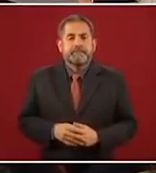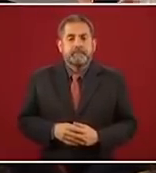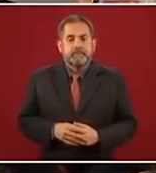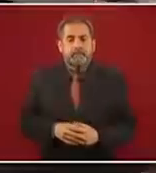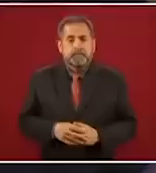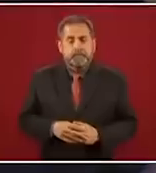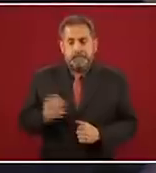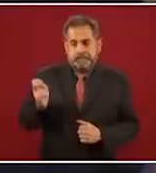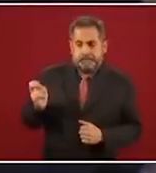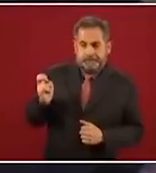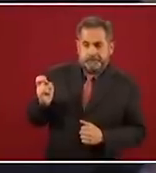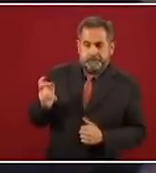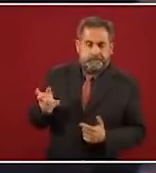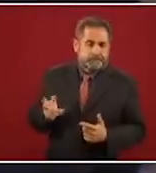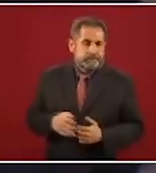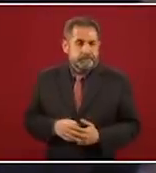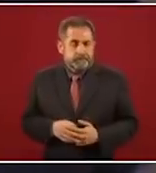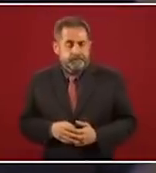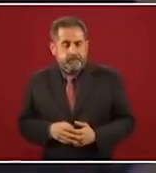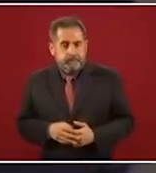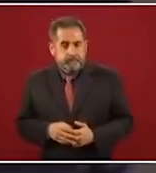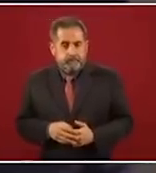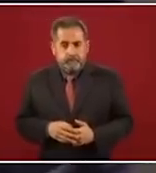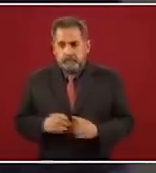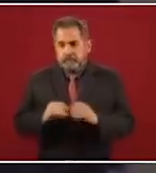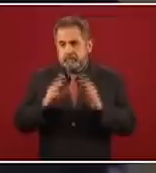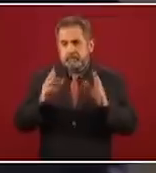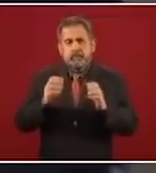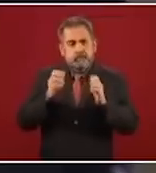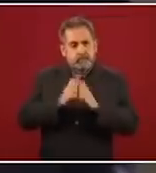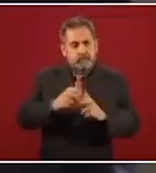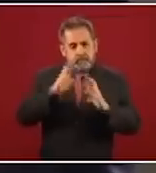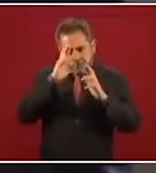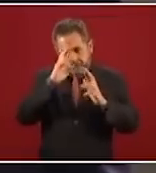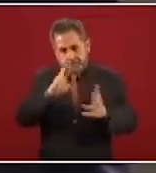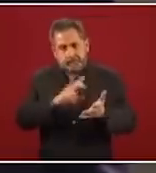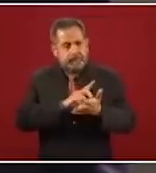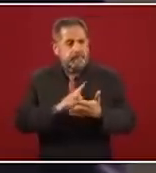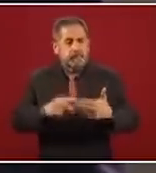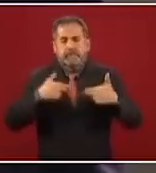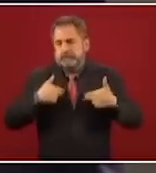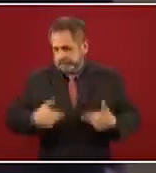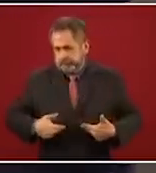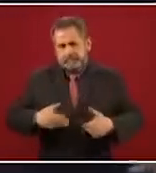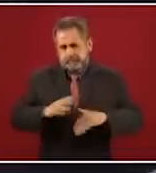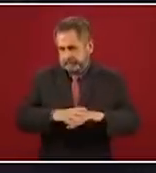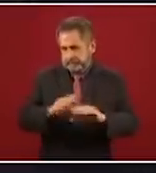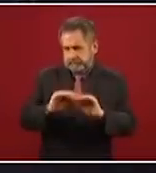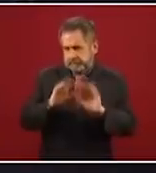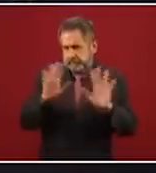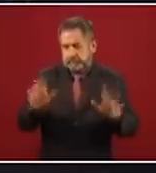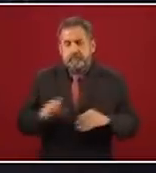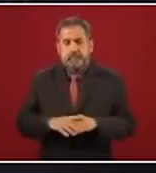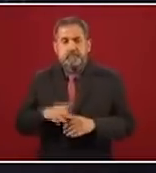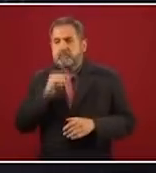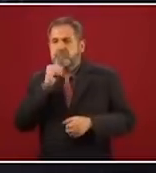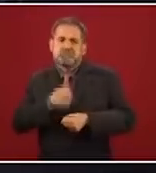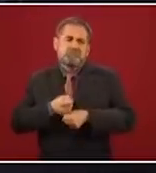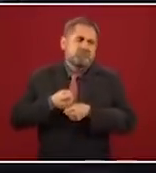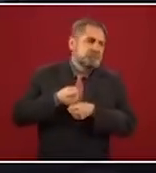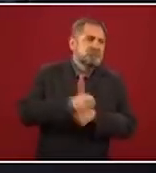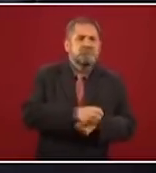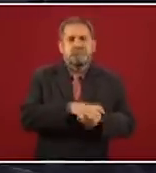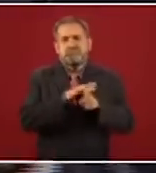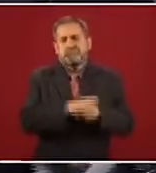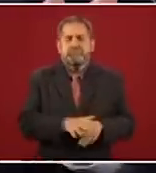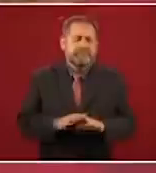en esto. Desde luego, respetando derechos humanos, sin uso de la fuerza.